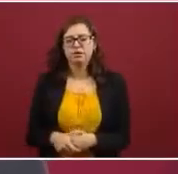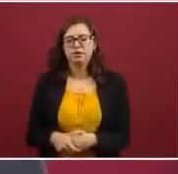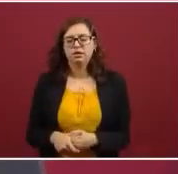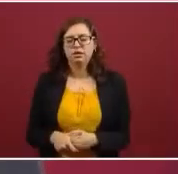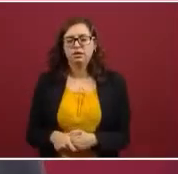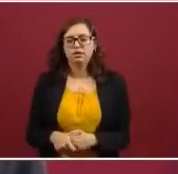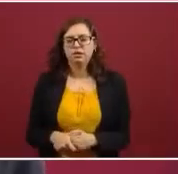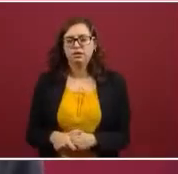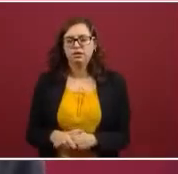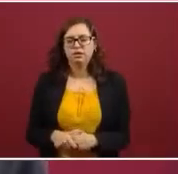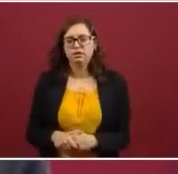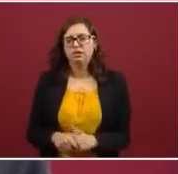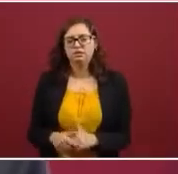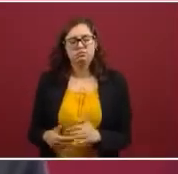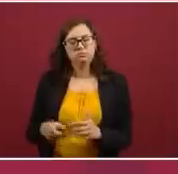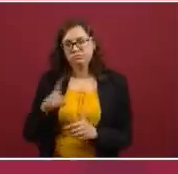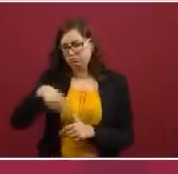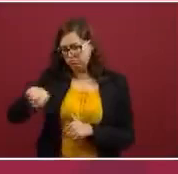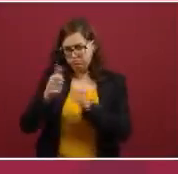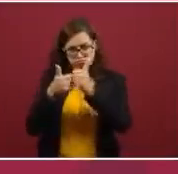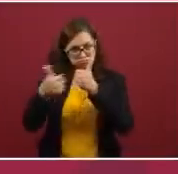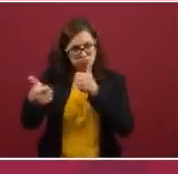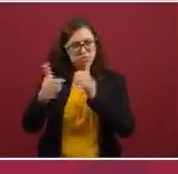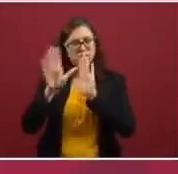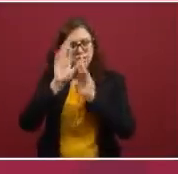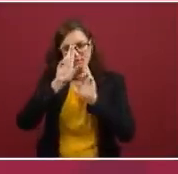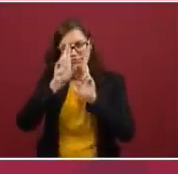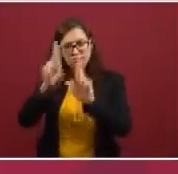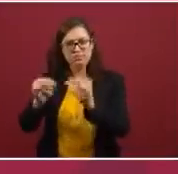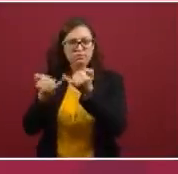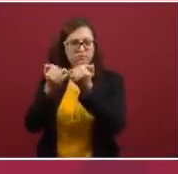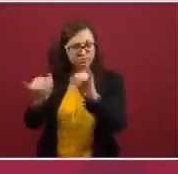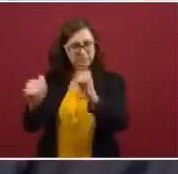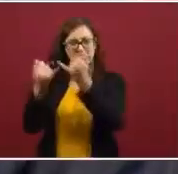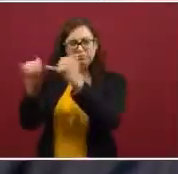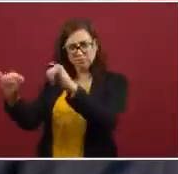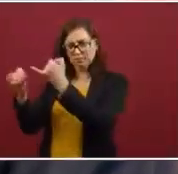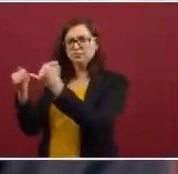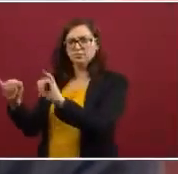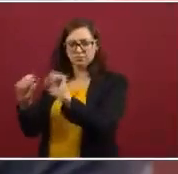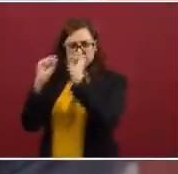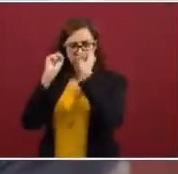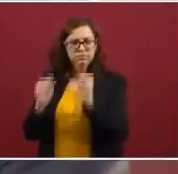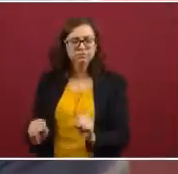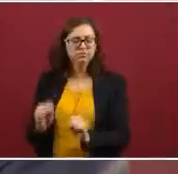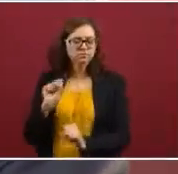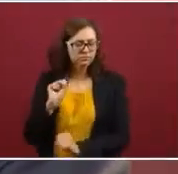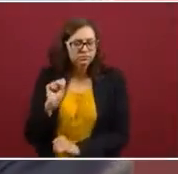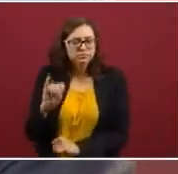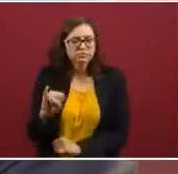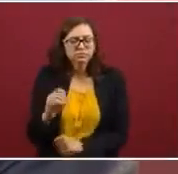garantizarles su independencia, su autonomía, pero al mismo tiempo